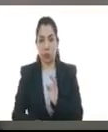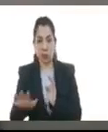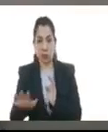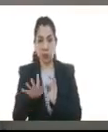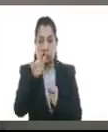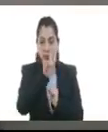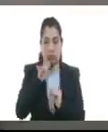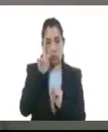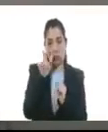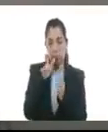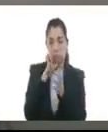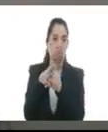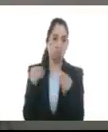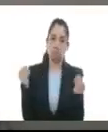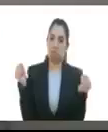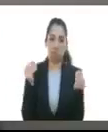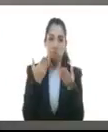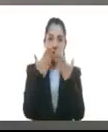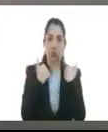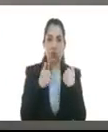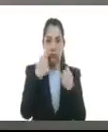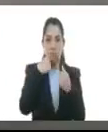el abanico.